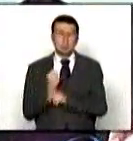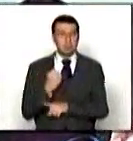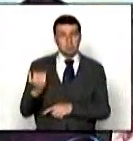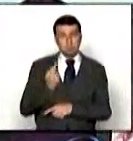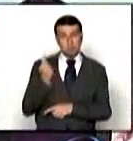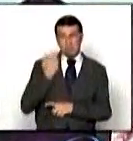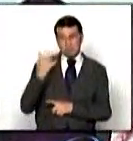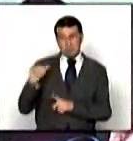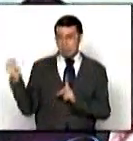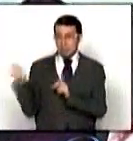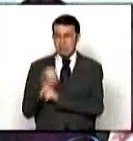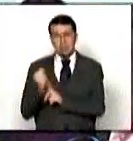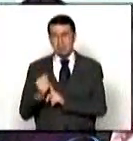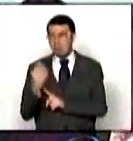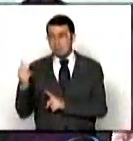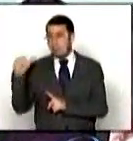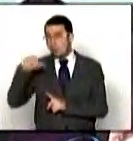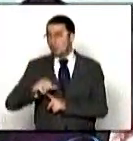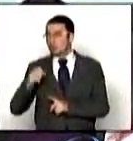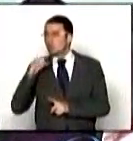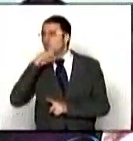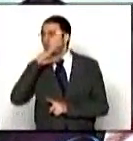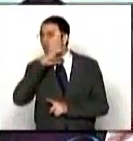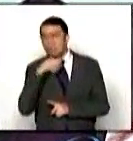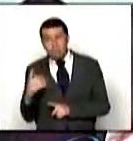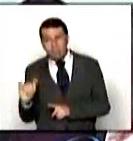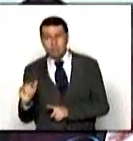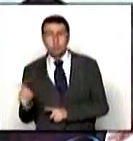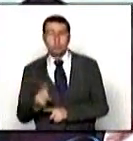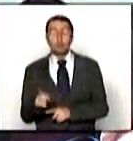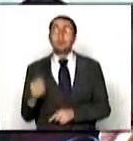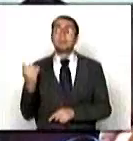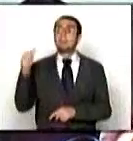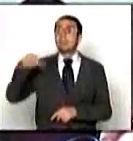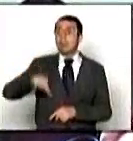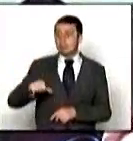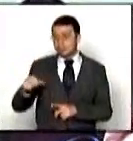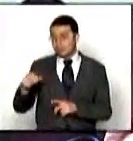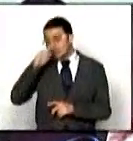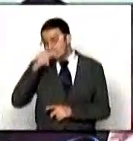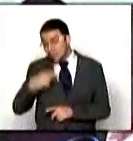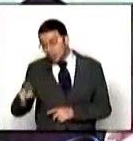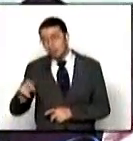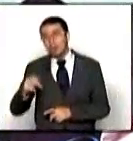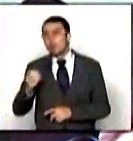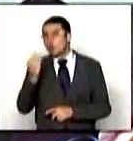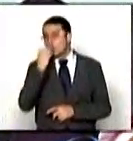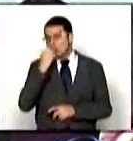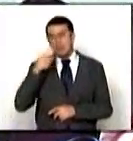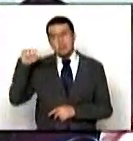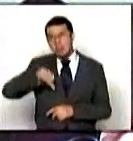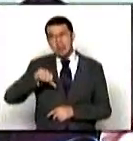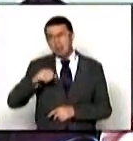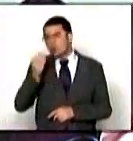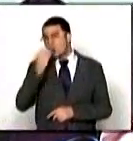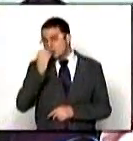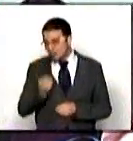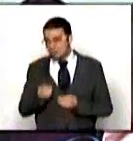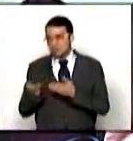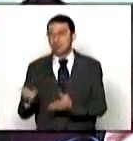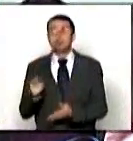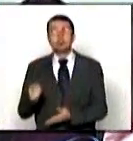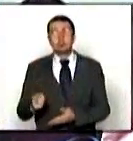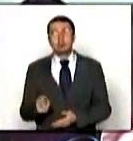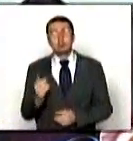niño o tratarlo mal o gritarle, maltrato infantil también es alimentarlo mal y no hacer de que ese niño tenga una